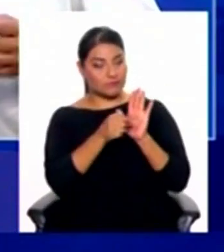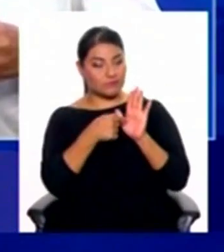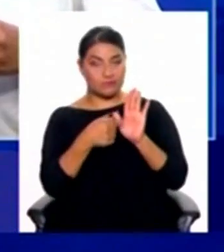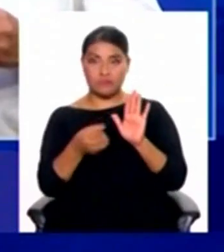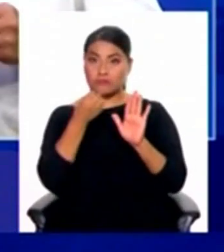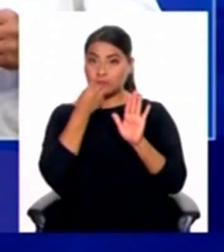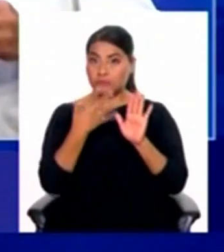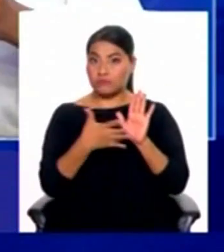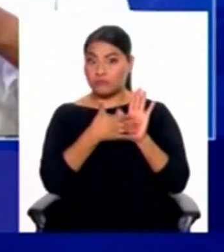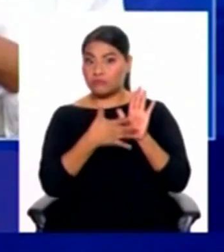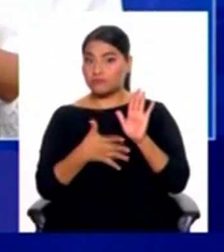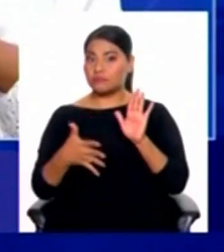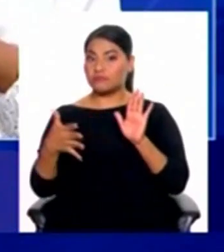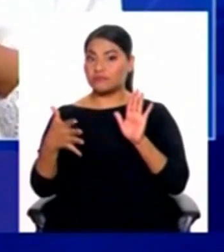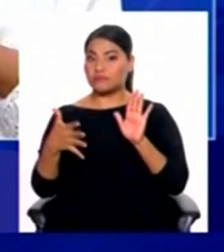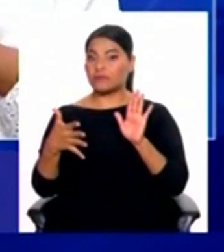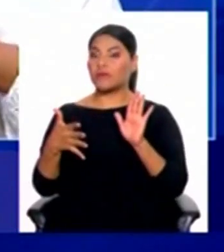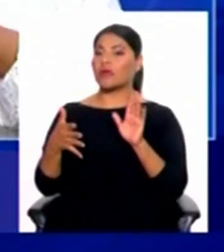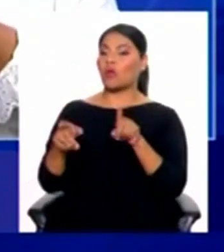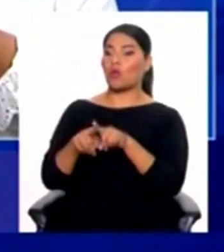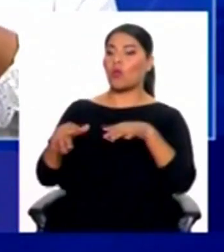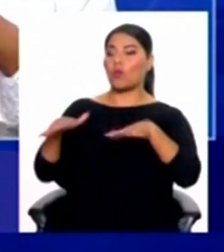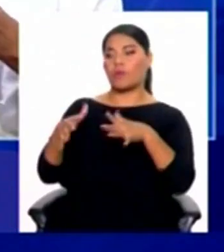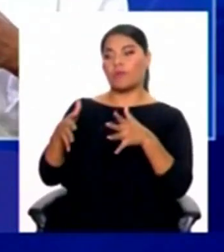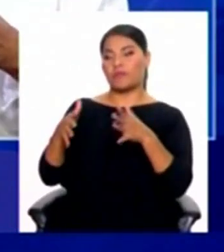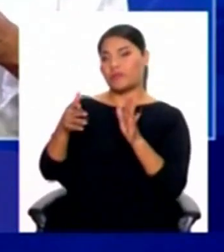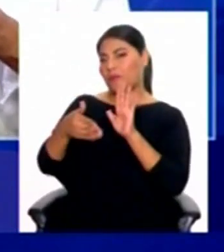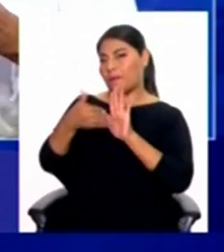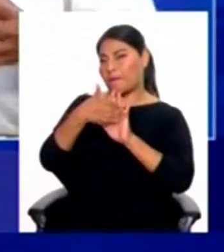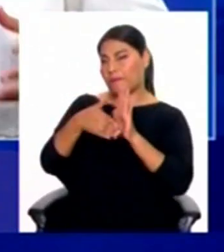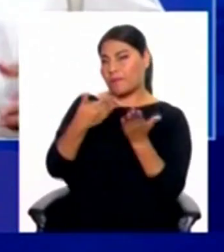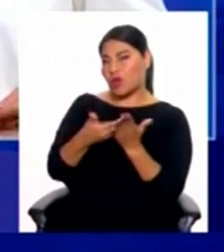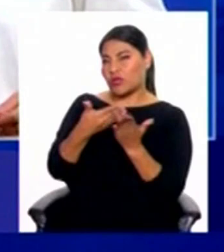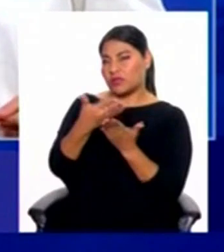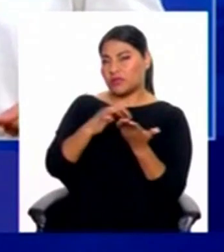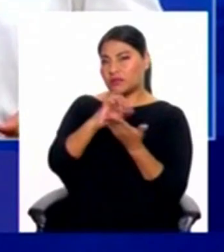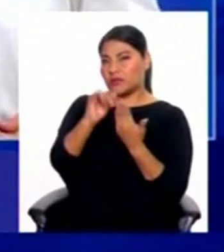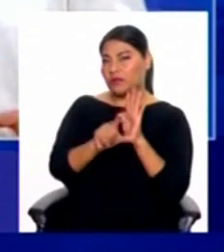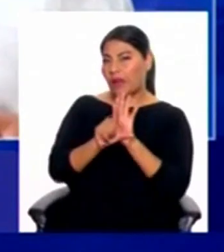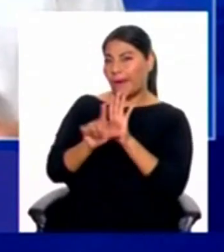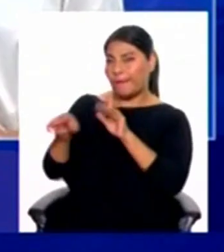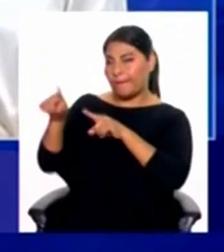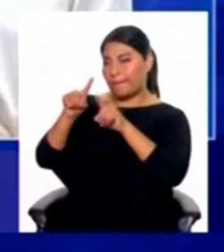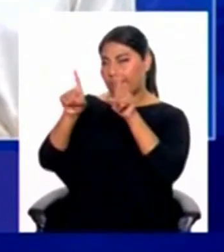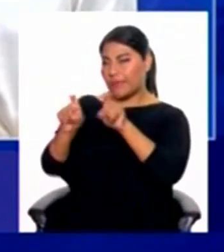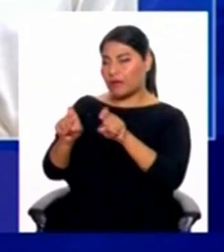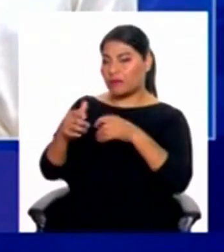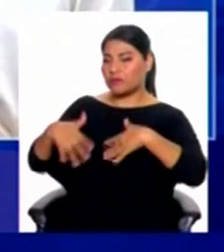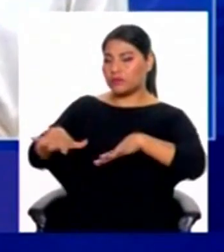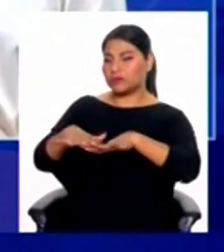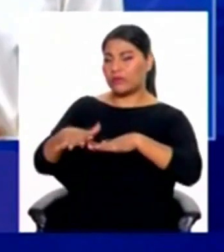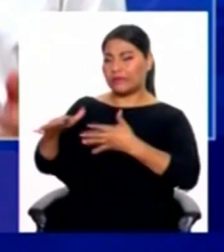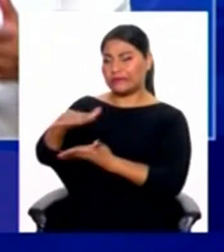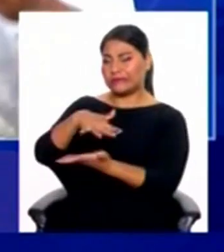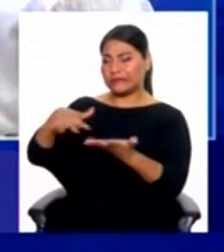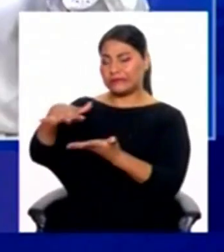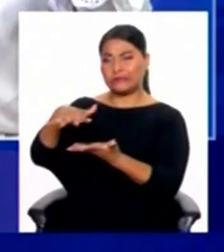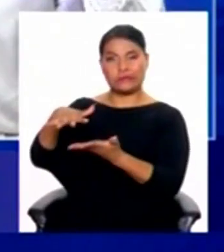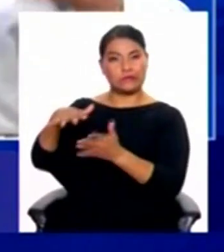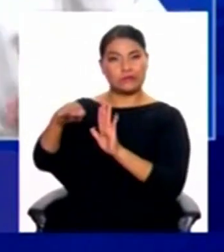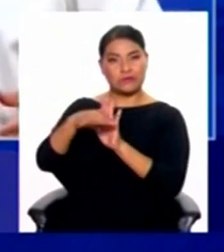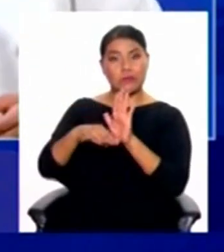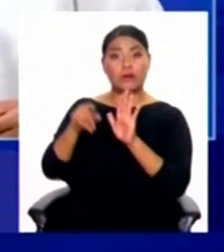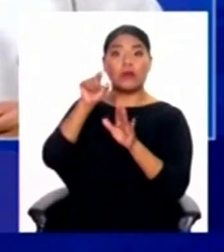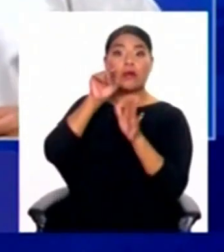bien, ¿no? Y que en esos proyectos o planes haya esta visión integral que estás mencionando, para que obviamente no hayan después problemas. Bueno,